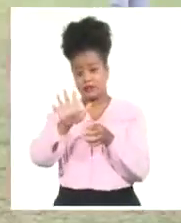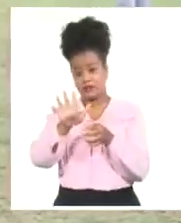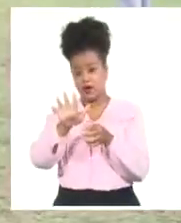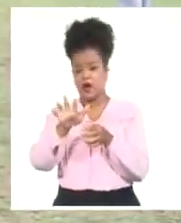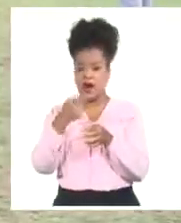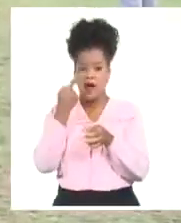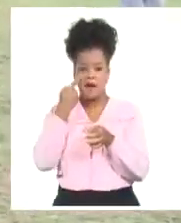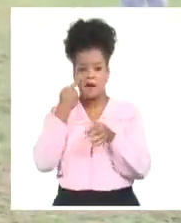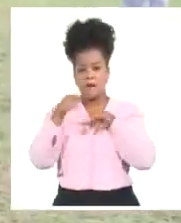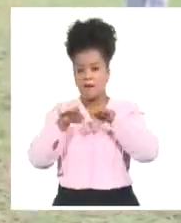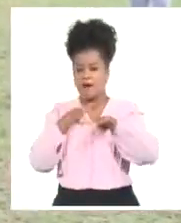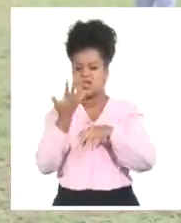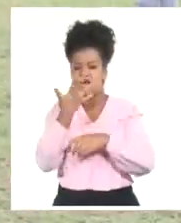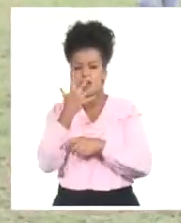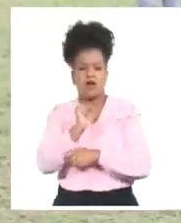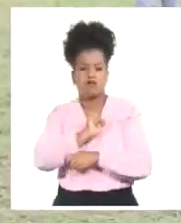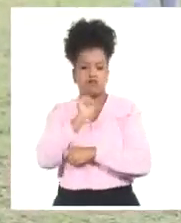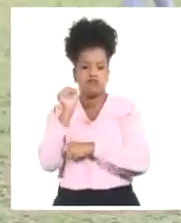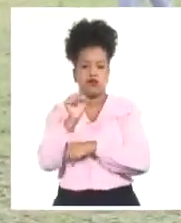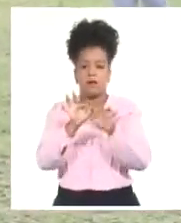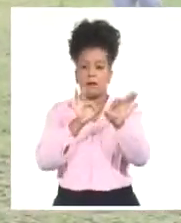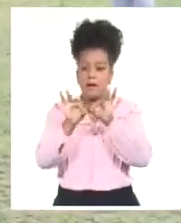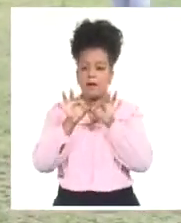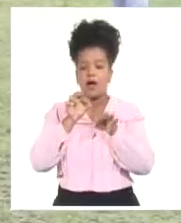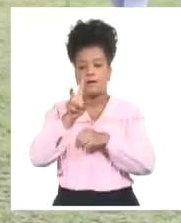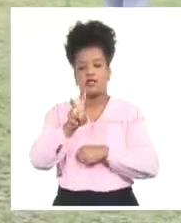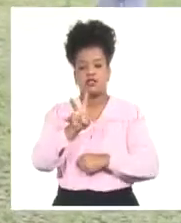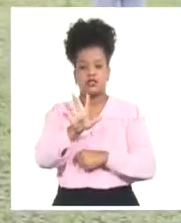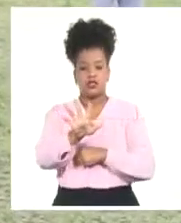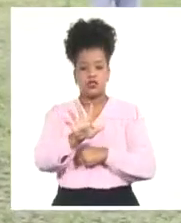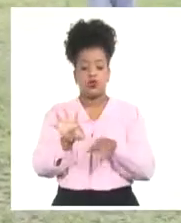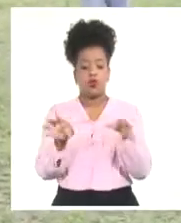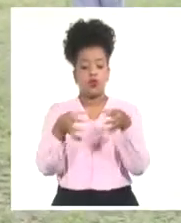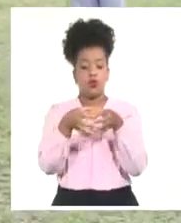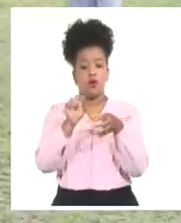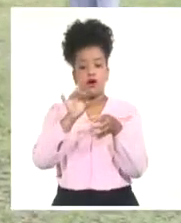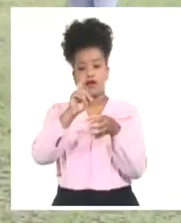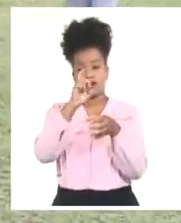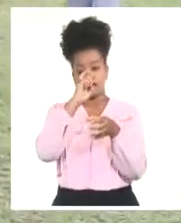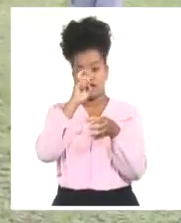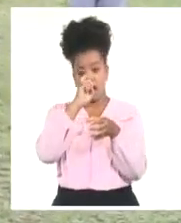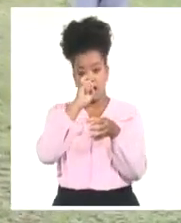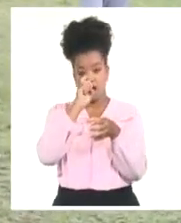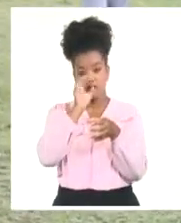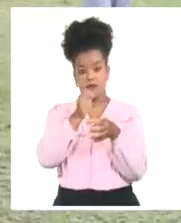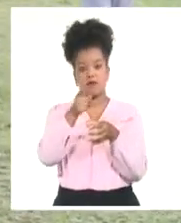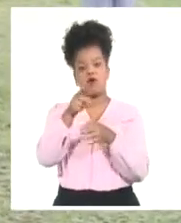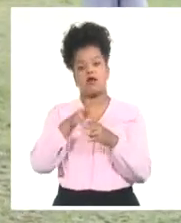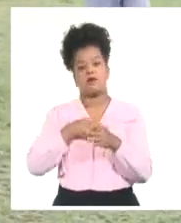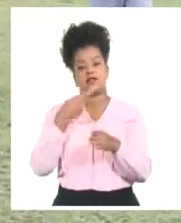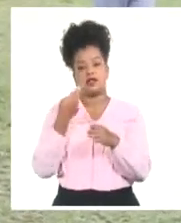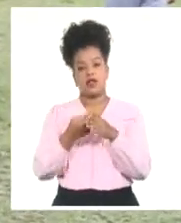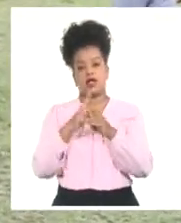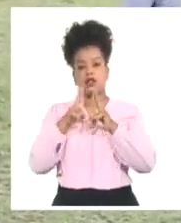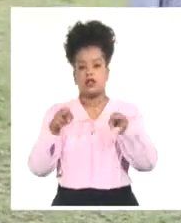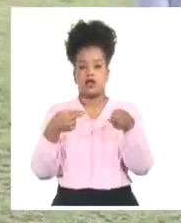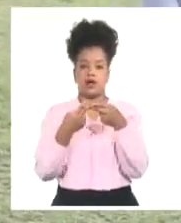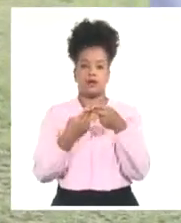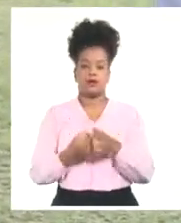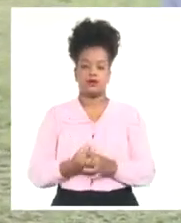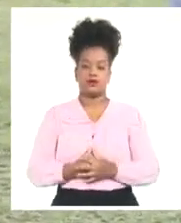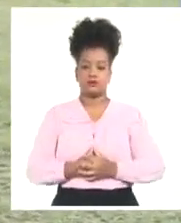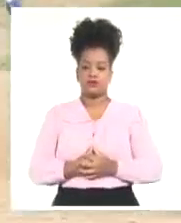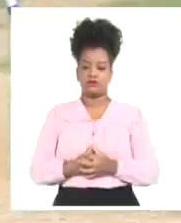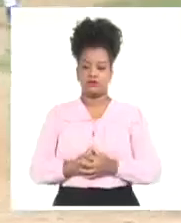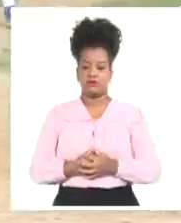a continuar entrenando hasta ser el equipo categoría sub 15 años que nos representarán en el Campeonato Panamericano